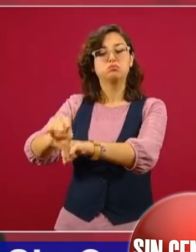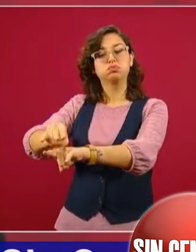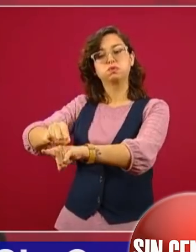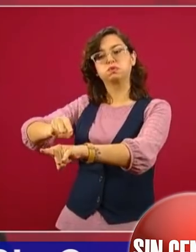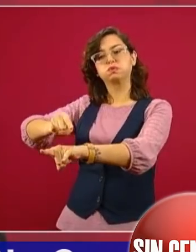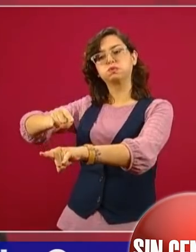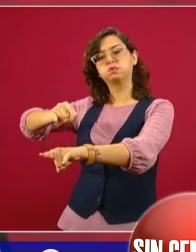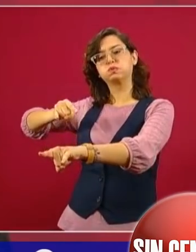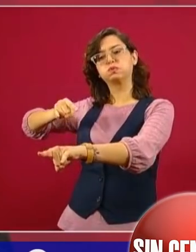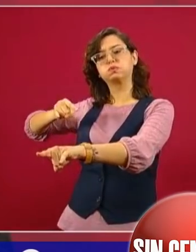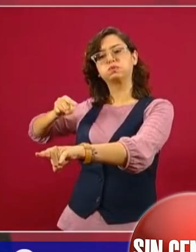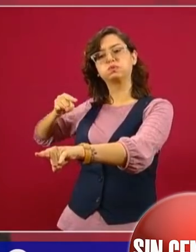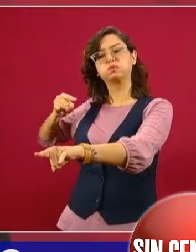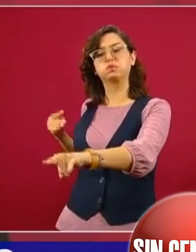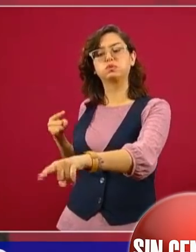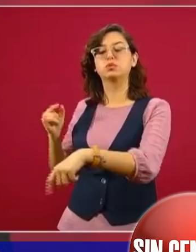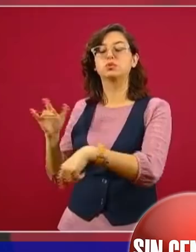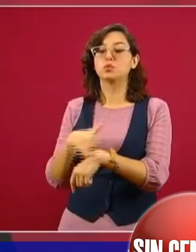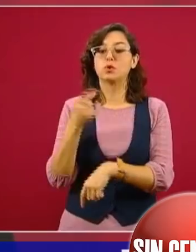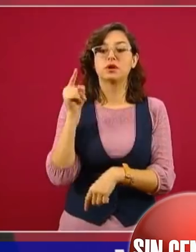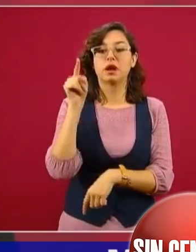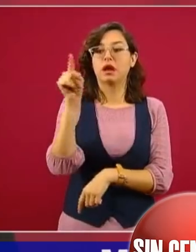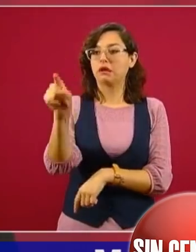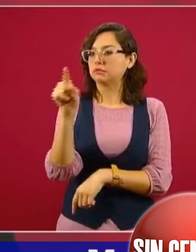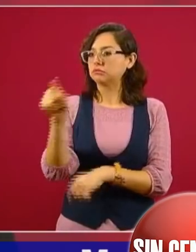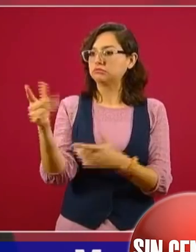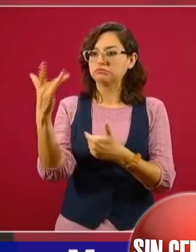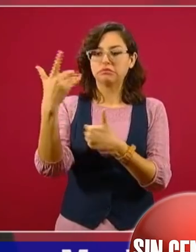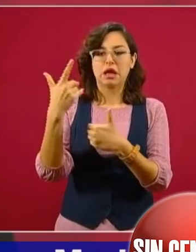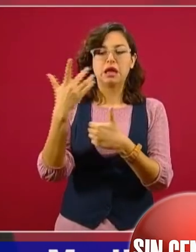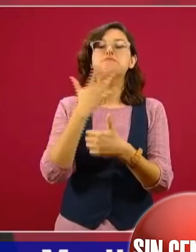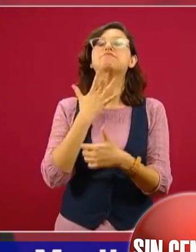Es la mejor gasolinera.